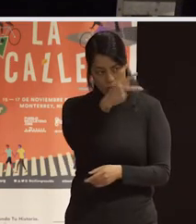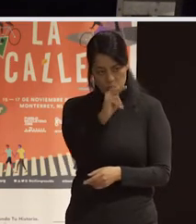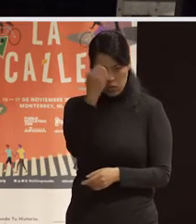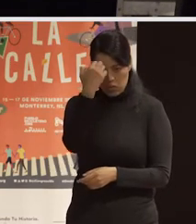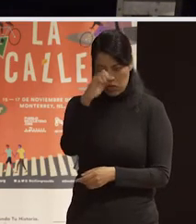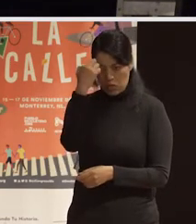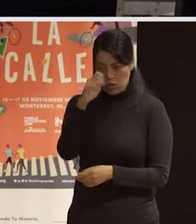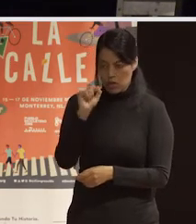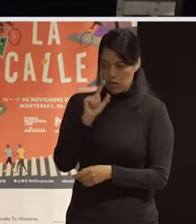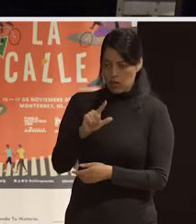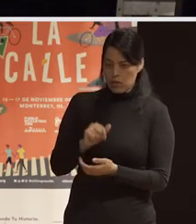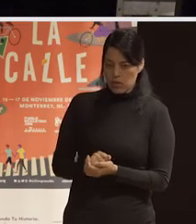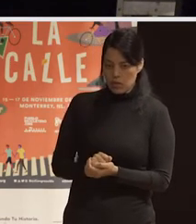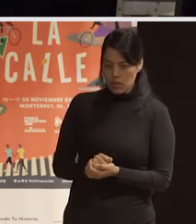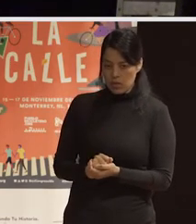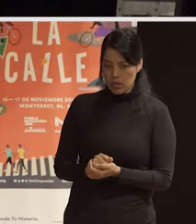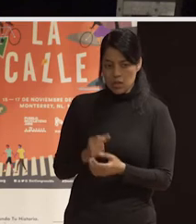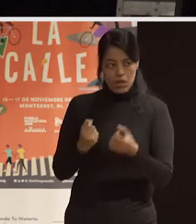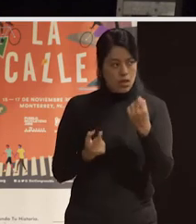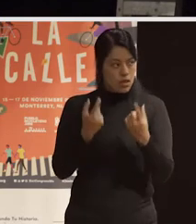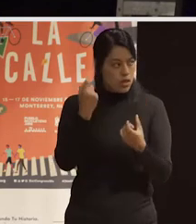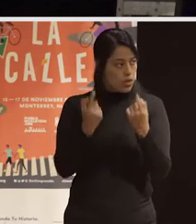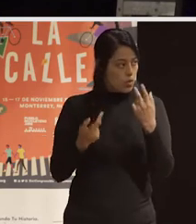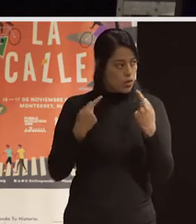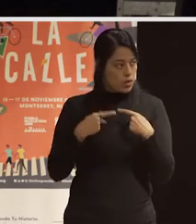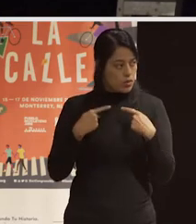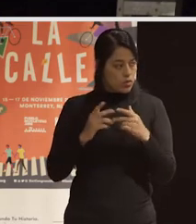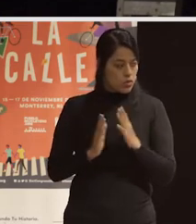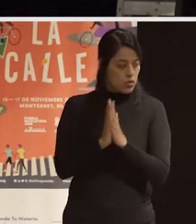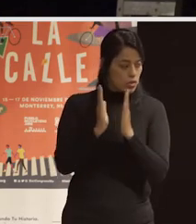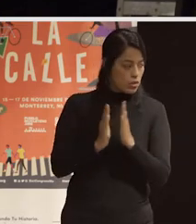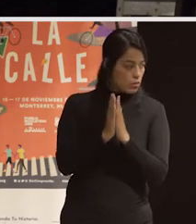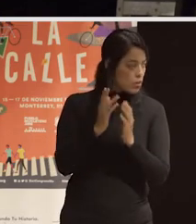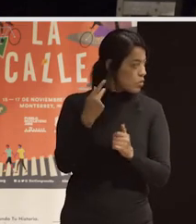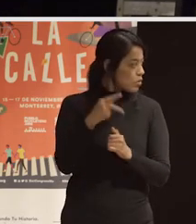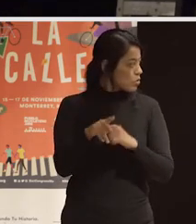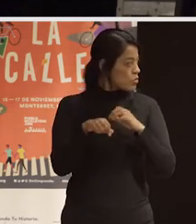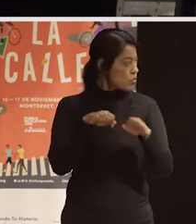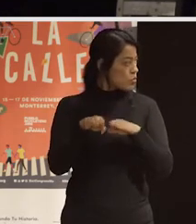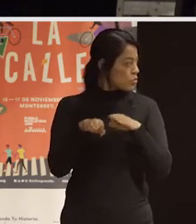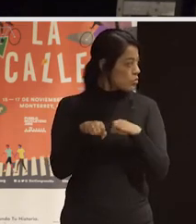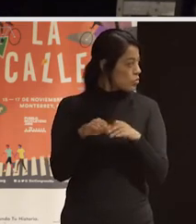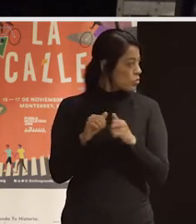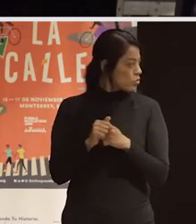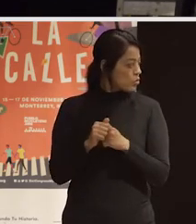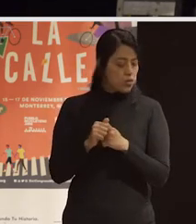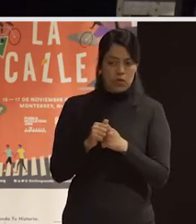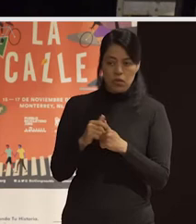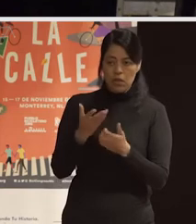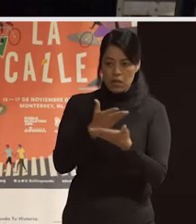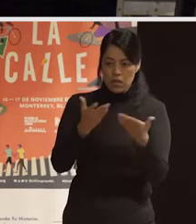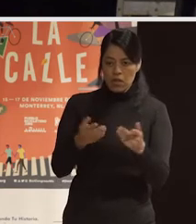también están algunas personas que participan con su trabajo y con su manos ya que es